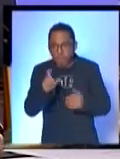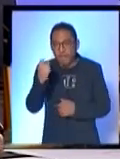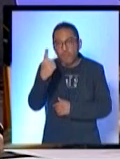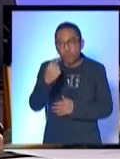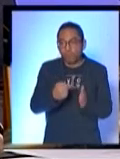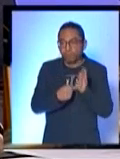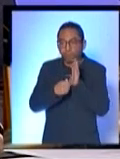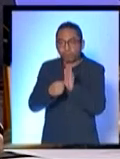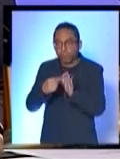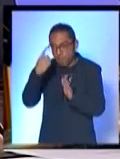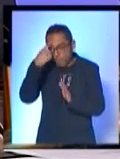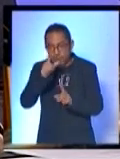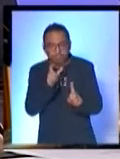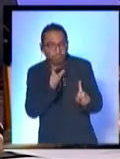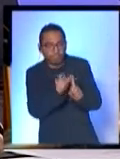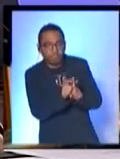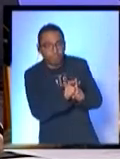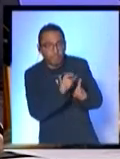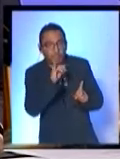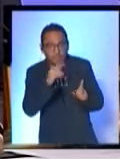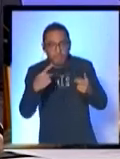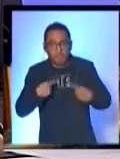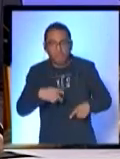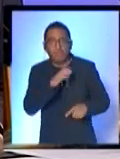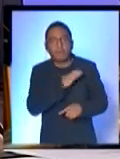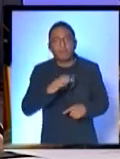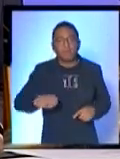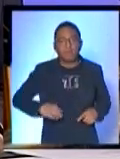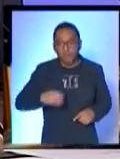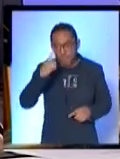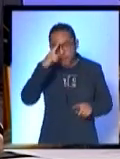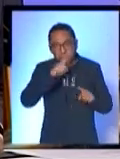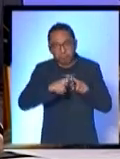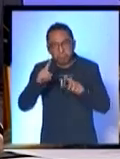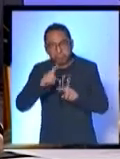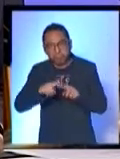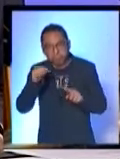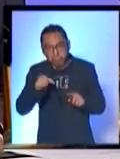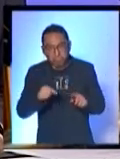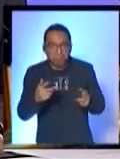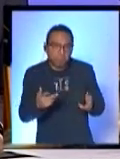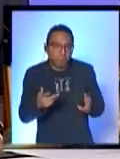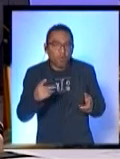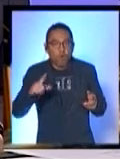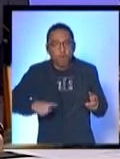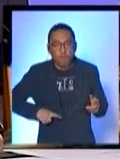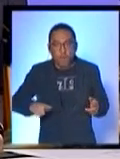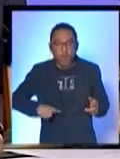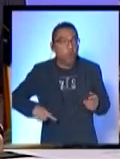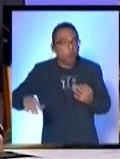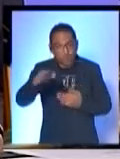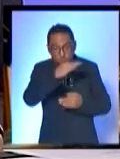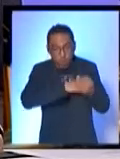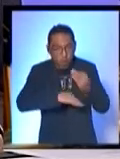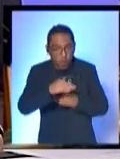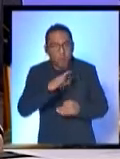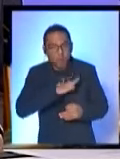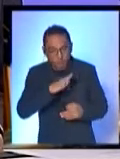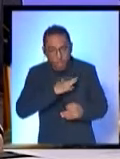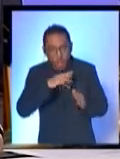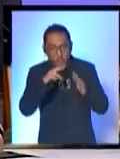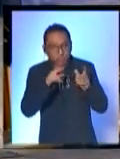medidas de protección a contendientes a los diversos puestos de elección popular. Todos los gobernadores cuentan con dichas